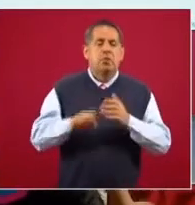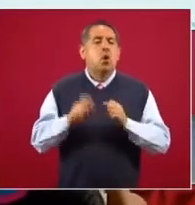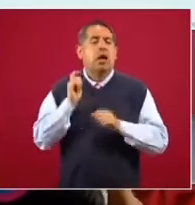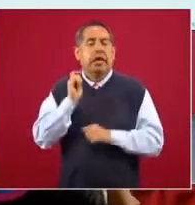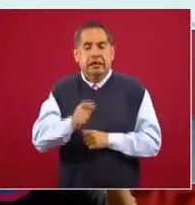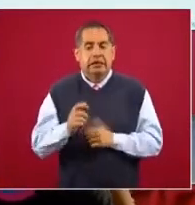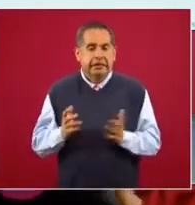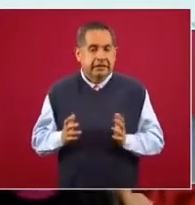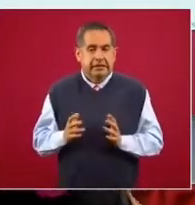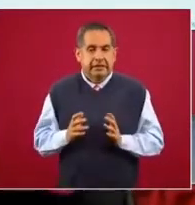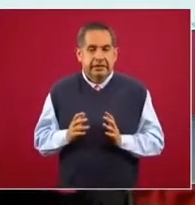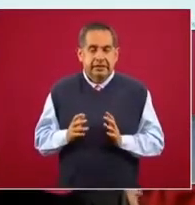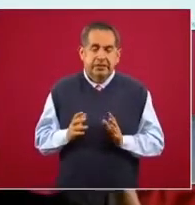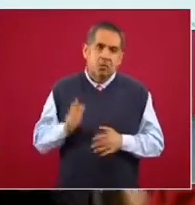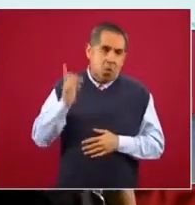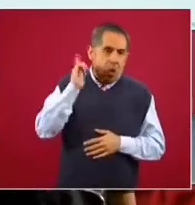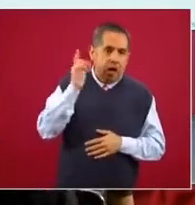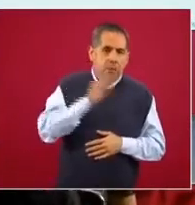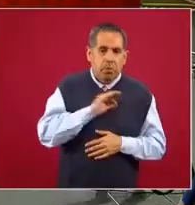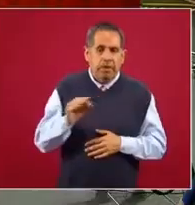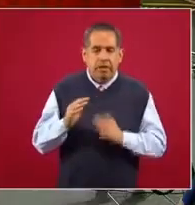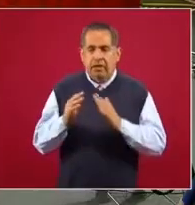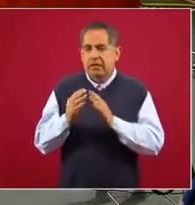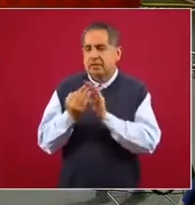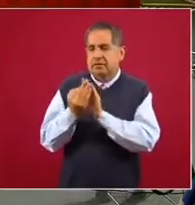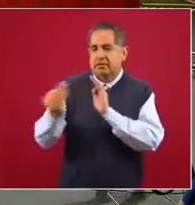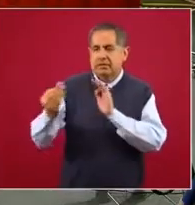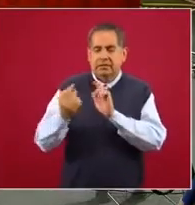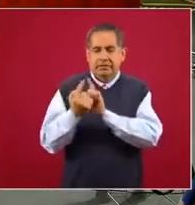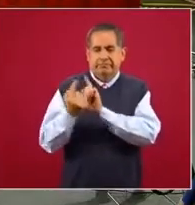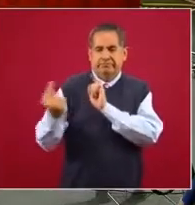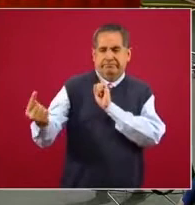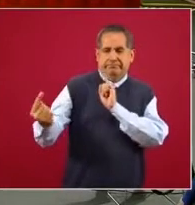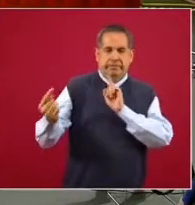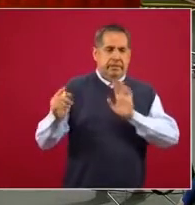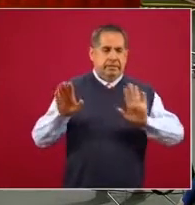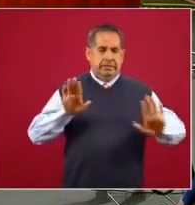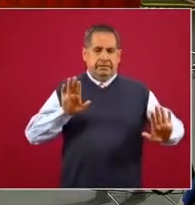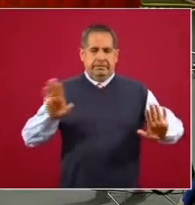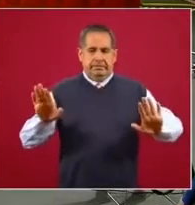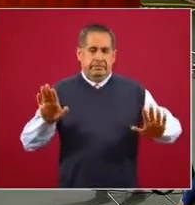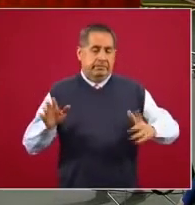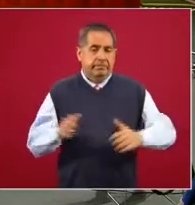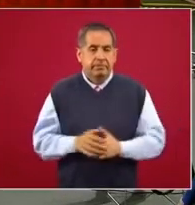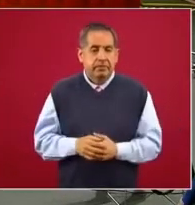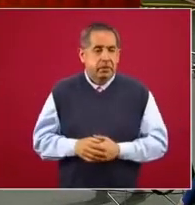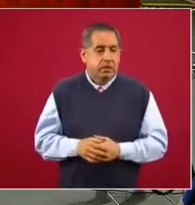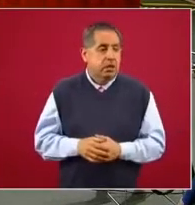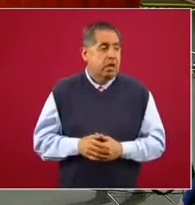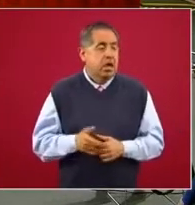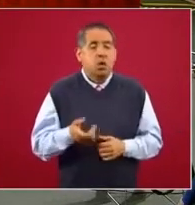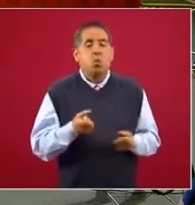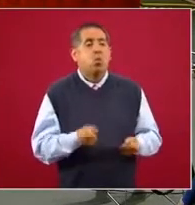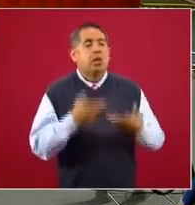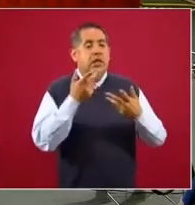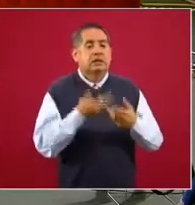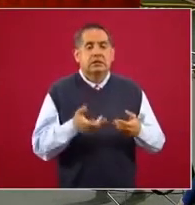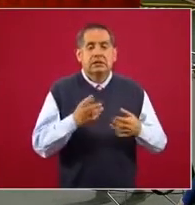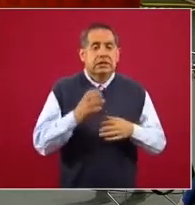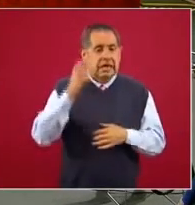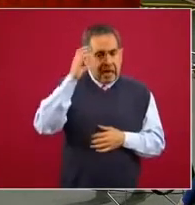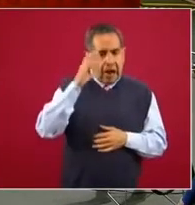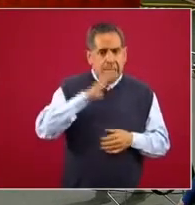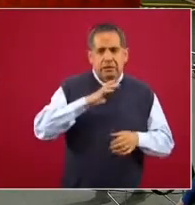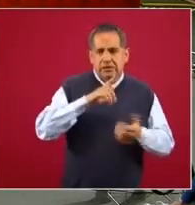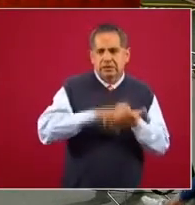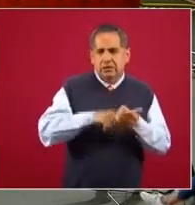mantener siempre y en la medida de lo posible la sana distancia. Ocupación de camas general, 65%, lo que quiere